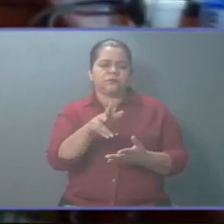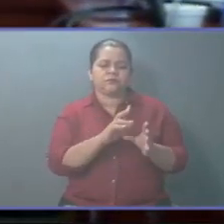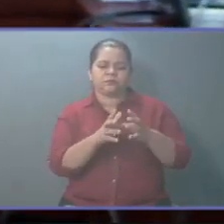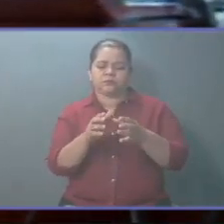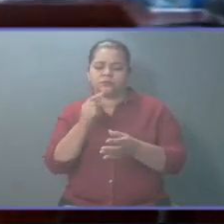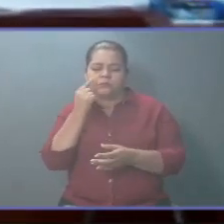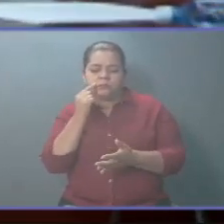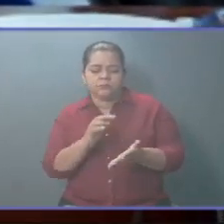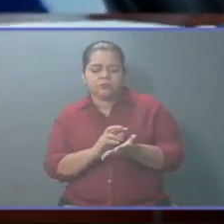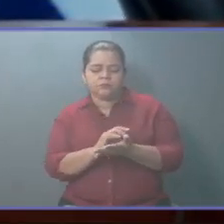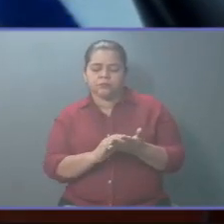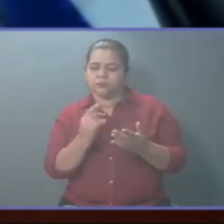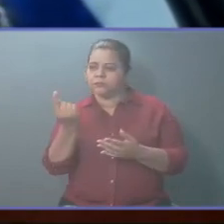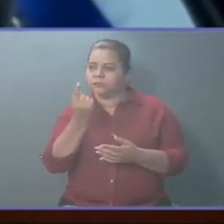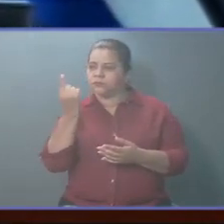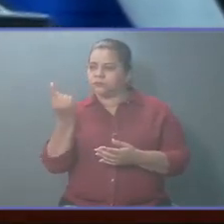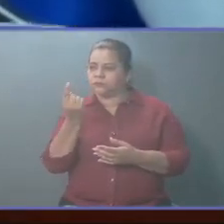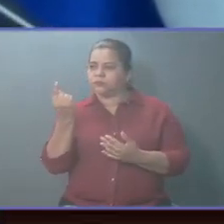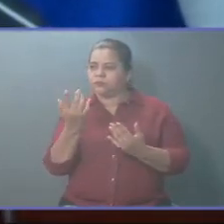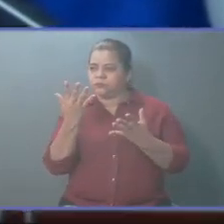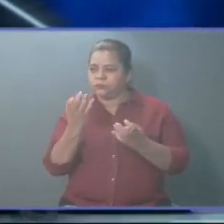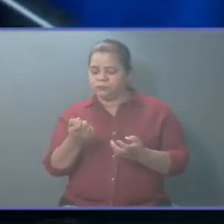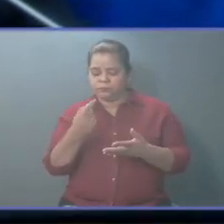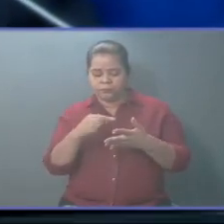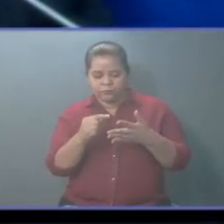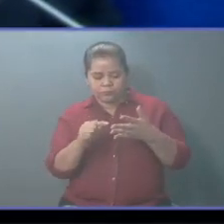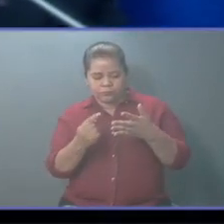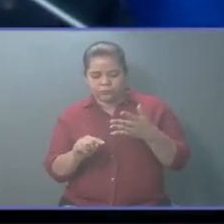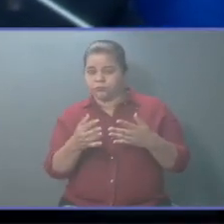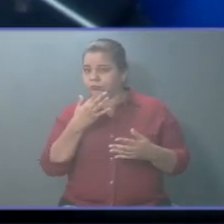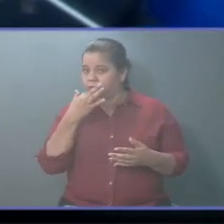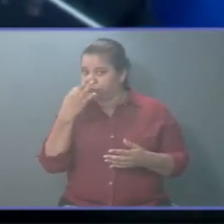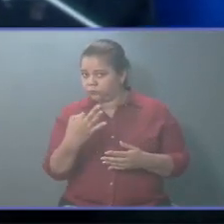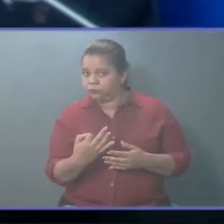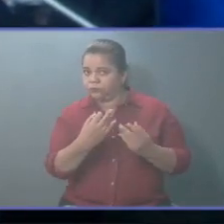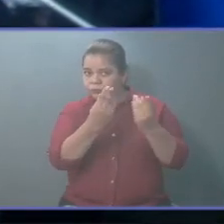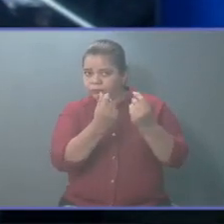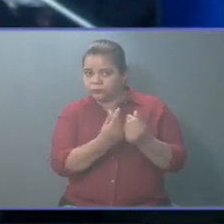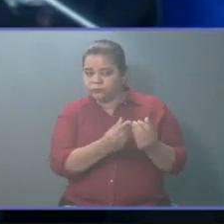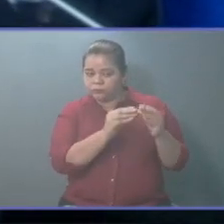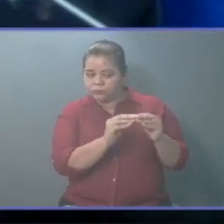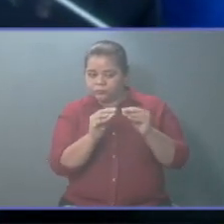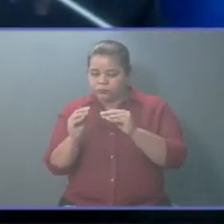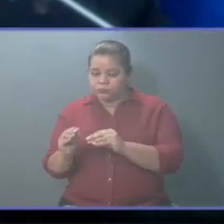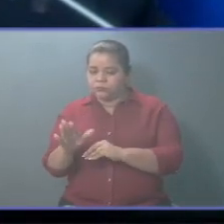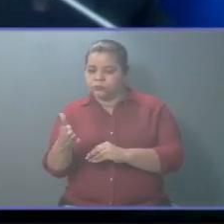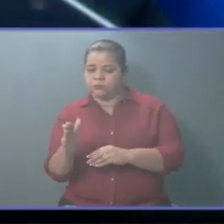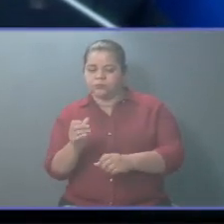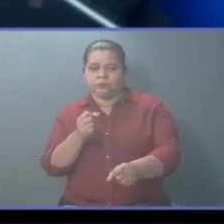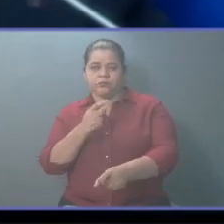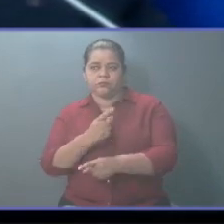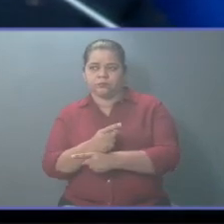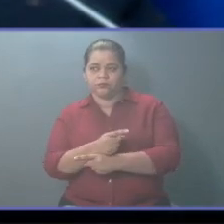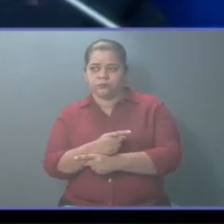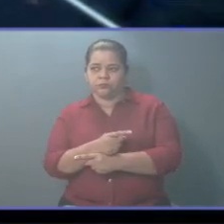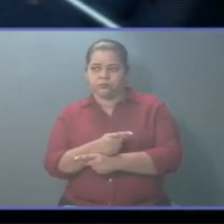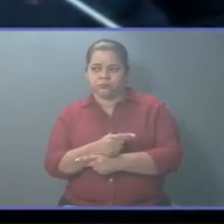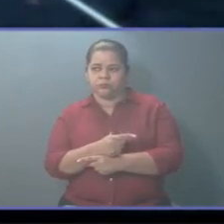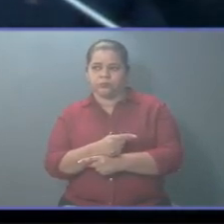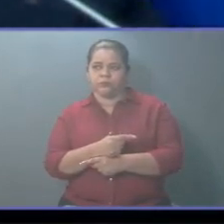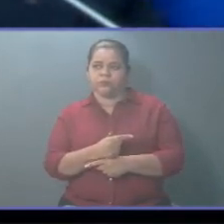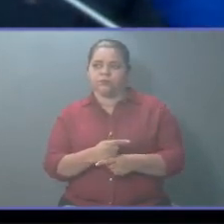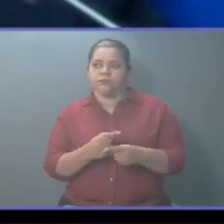trata simple y sencillamente de verificar si realmente los recursos se están orientando de forma correcta hacia